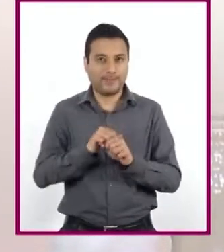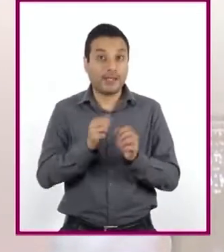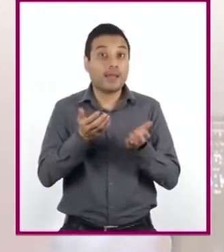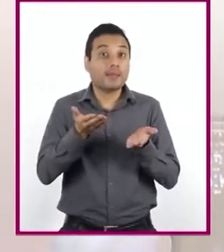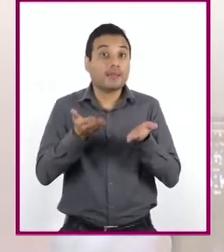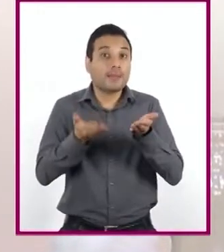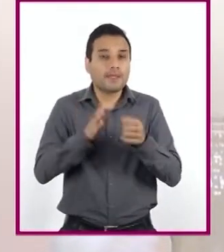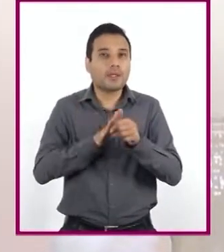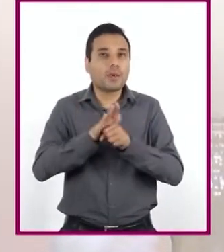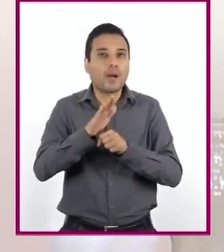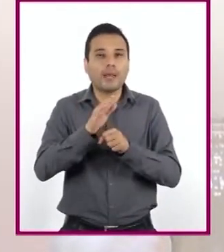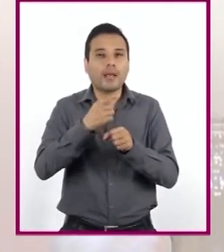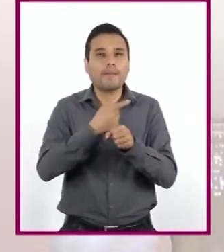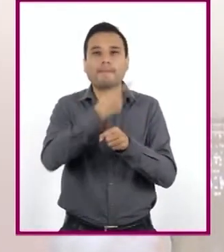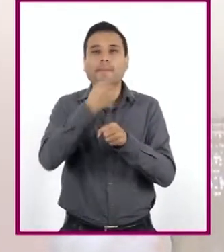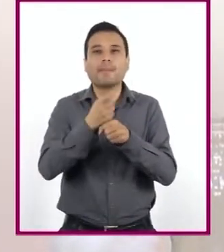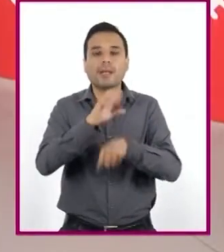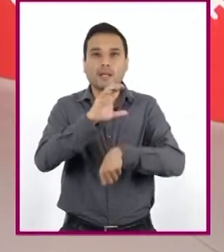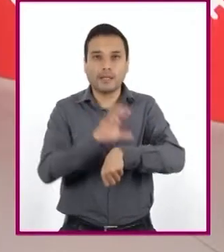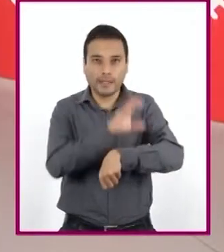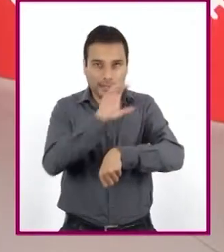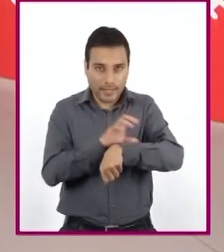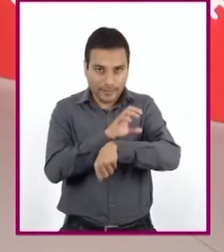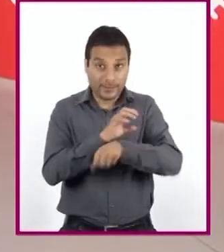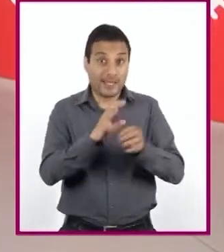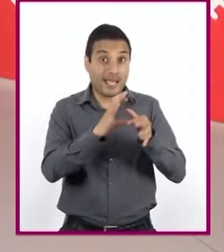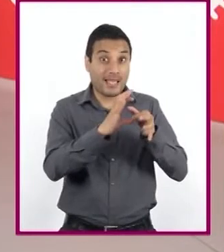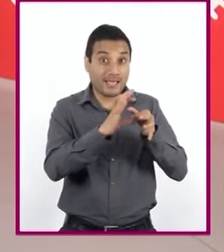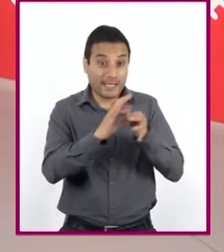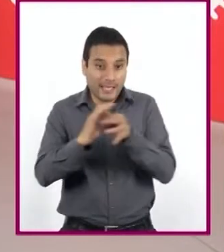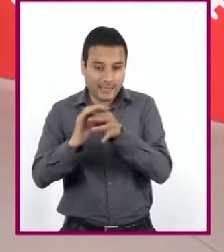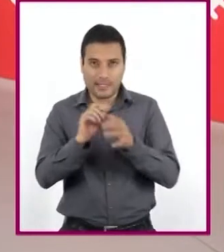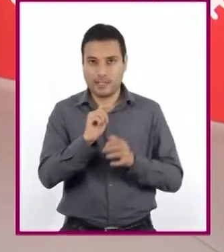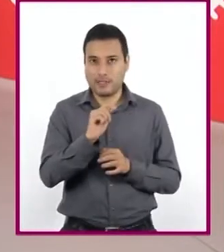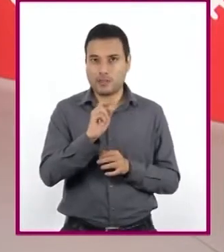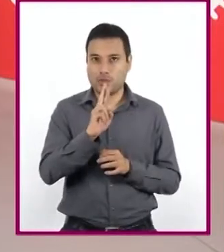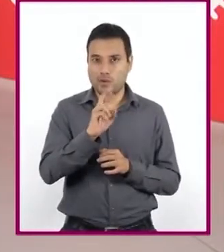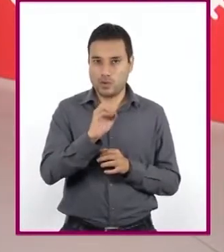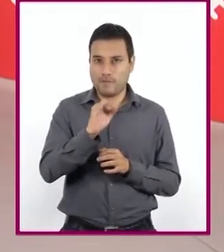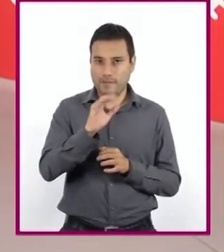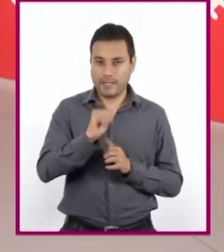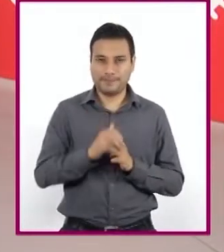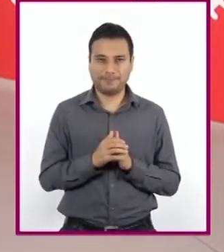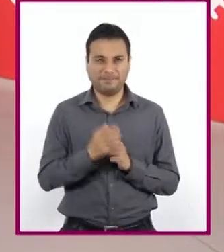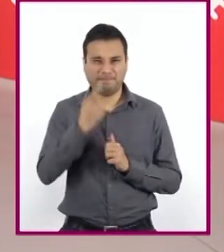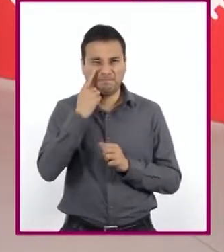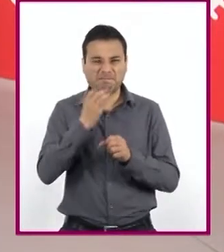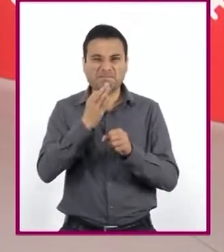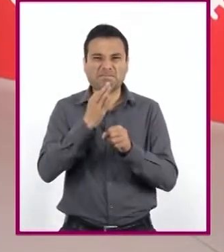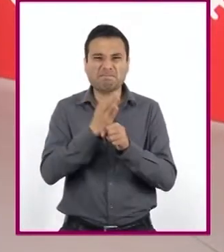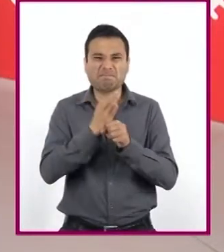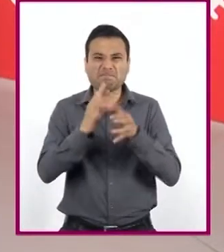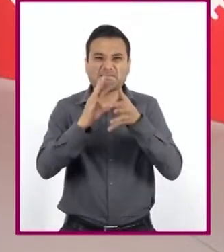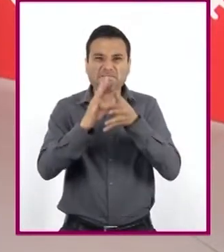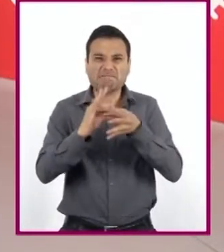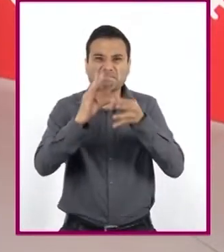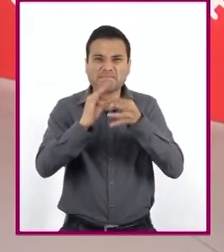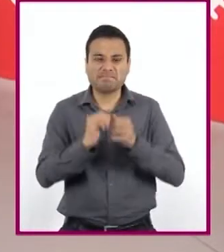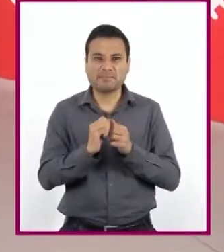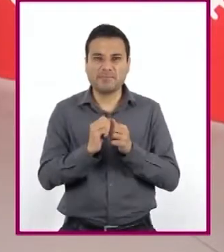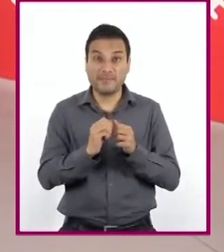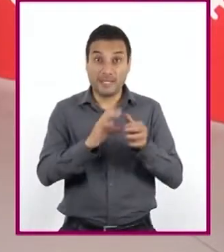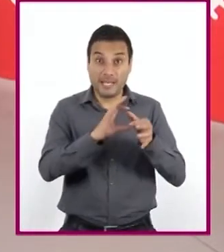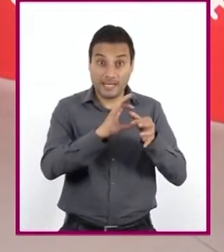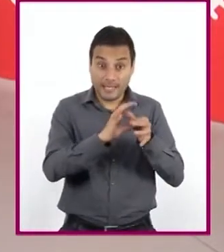primaria y las cadenas tróficas. Y para ello hablaremos de las relaciones que establecen los